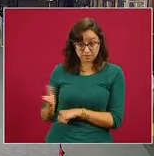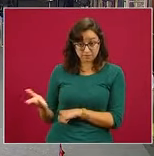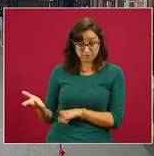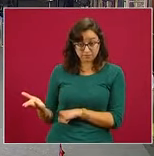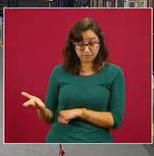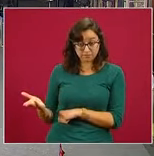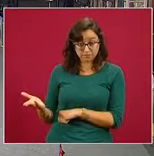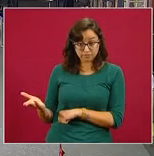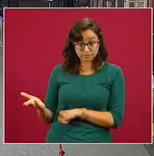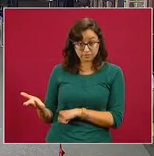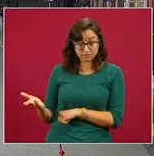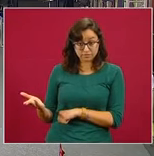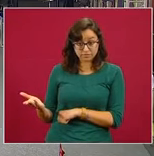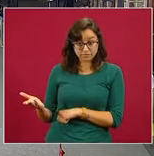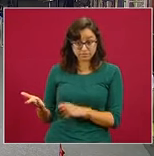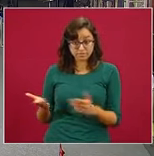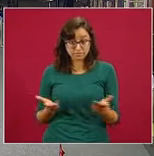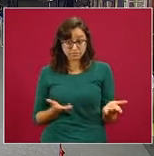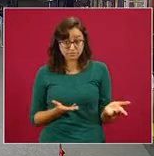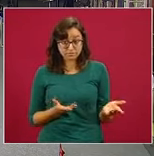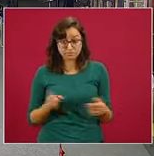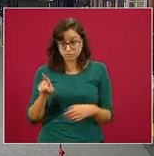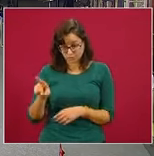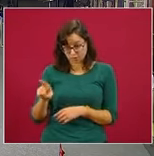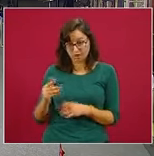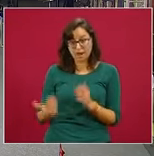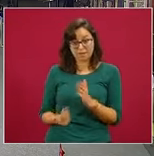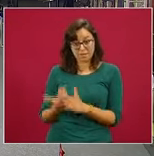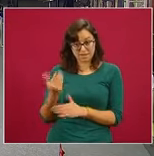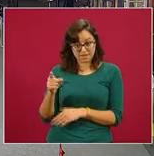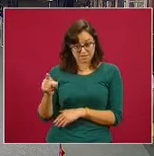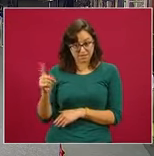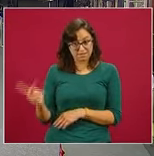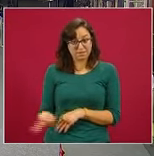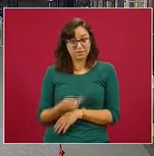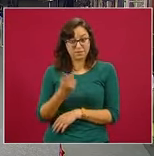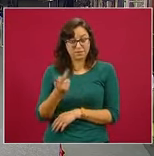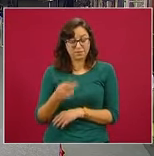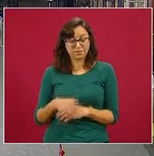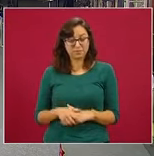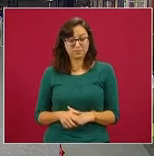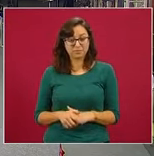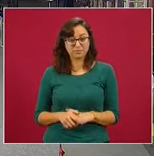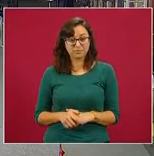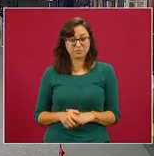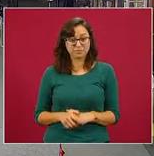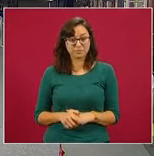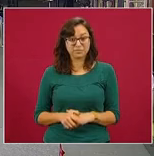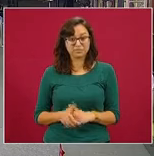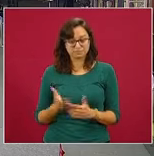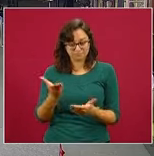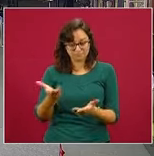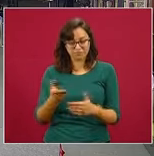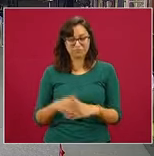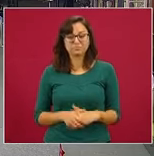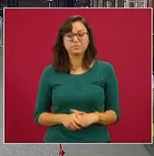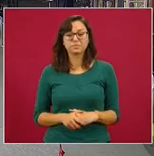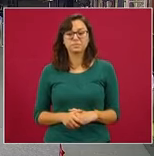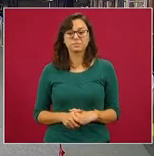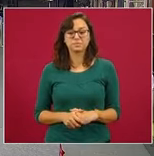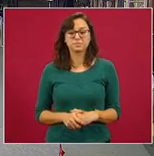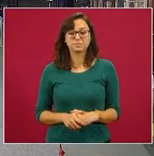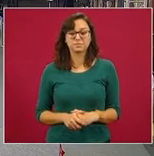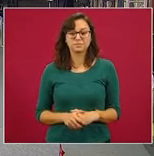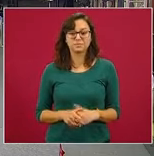Demián. Y usted habló en la mañana, Damián. No, adelante. Bueno, es de hecho